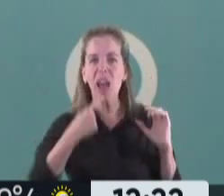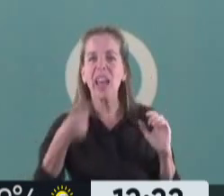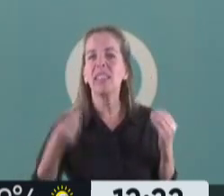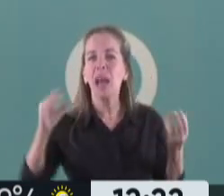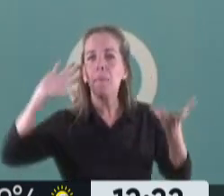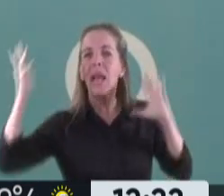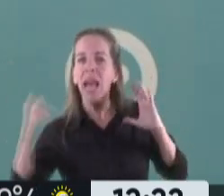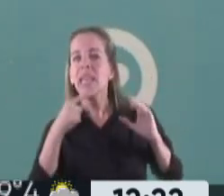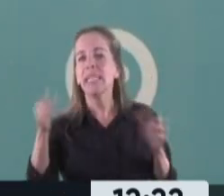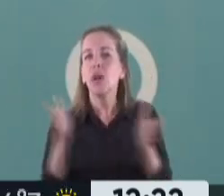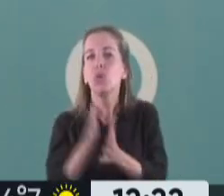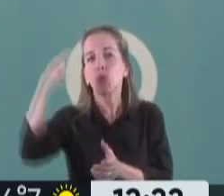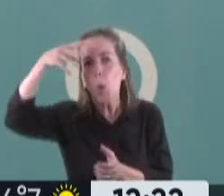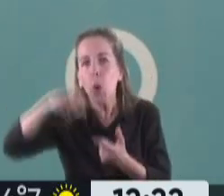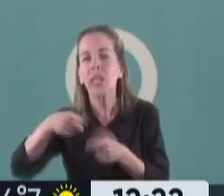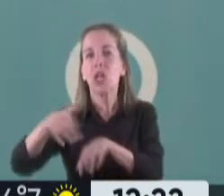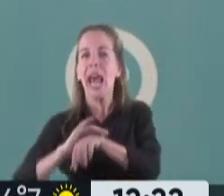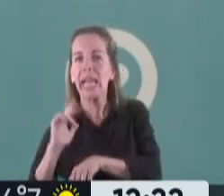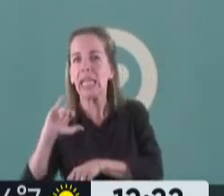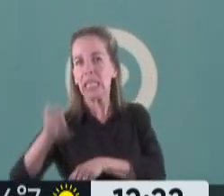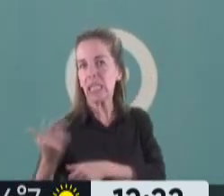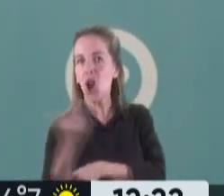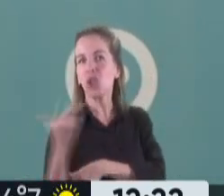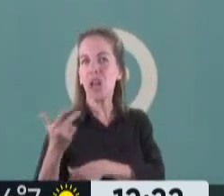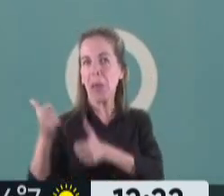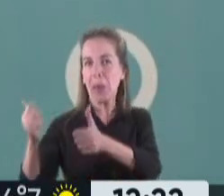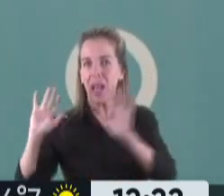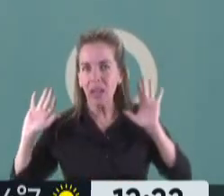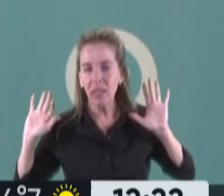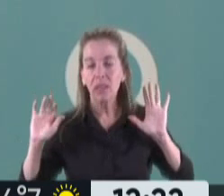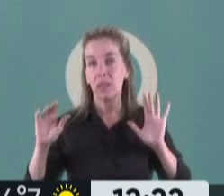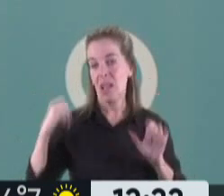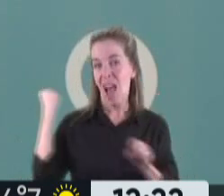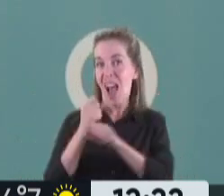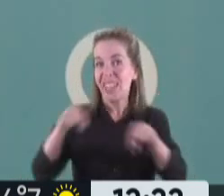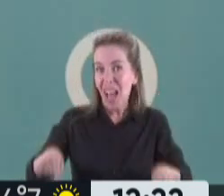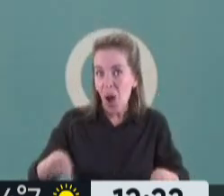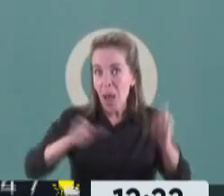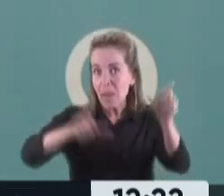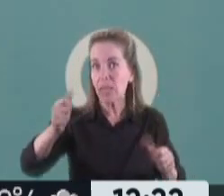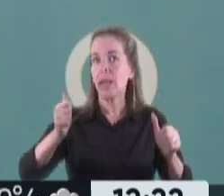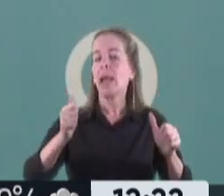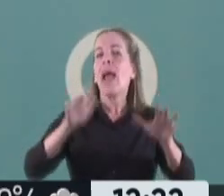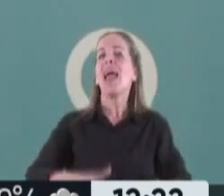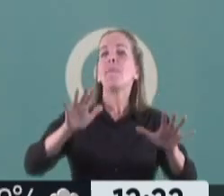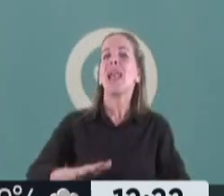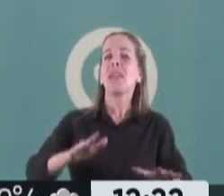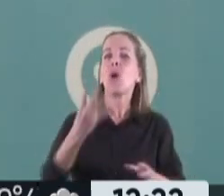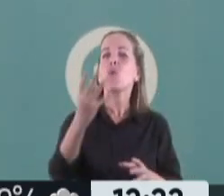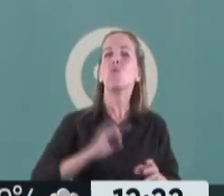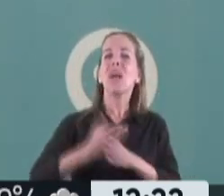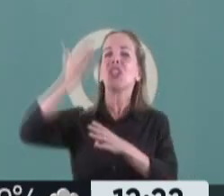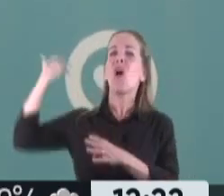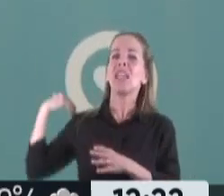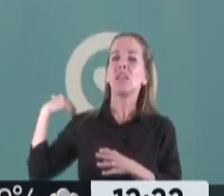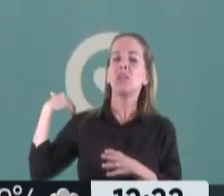él con Patricia Bullrich y Macri iría a cualquier lado. Entonces todavía los argentinos están esperando una autocrítica de los 4 años de gestión de